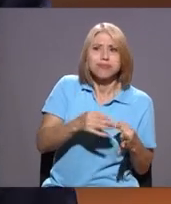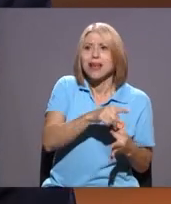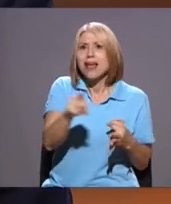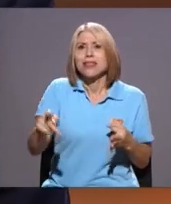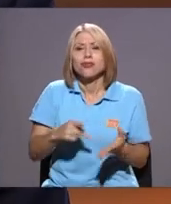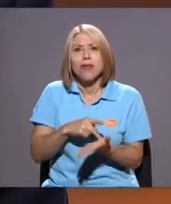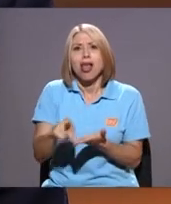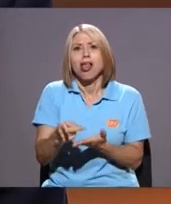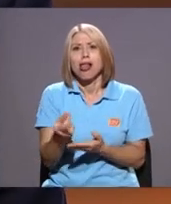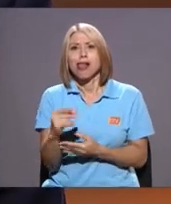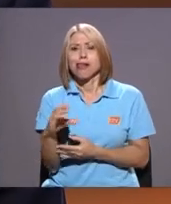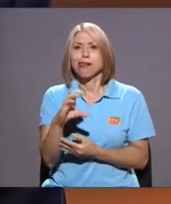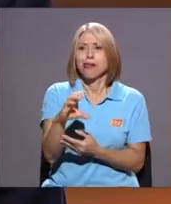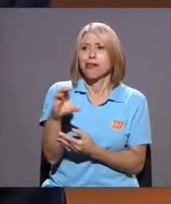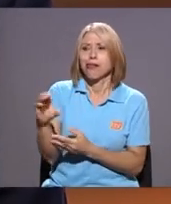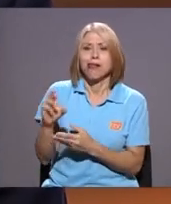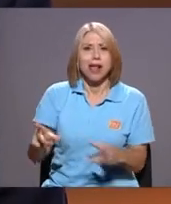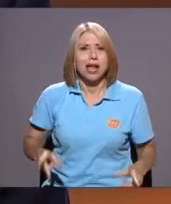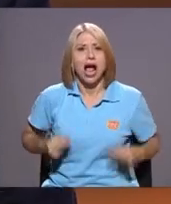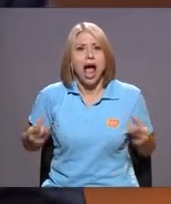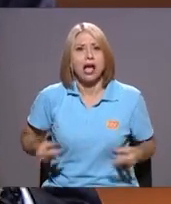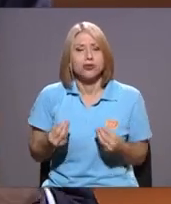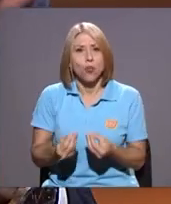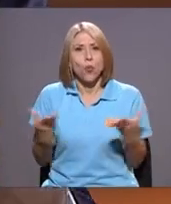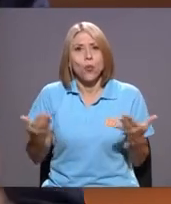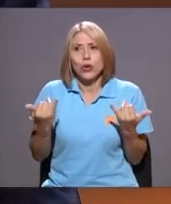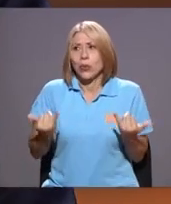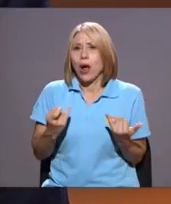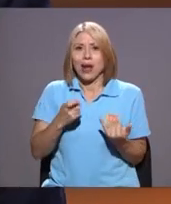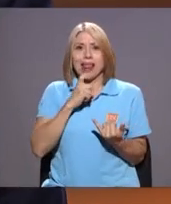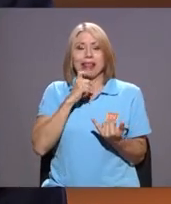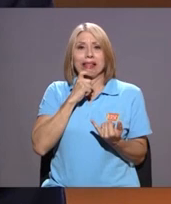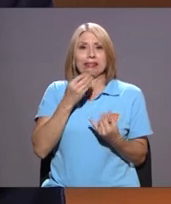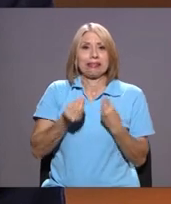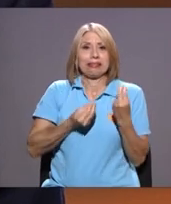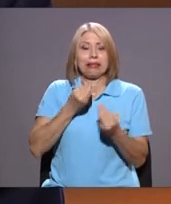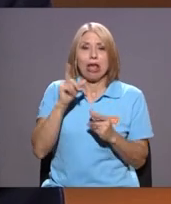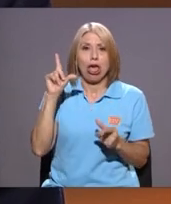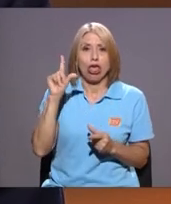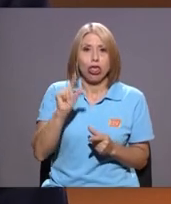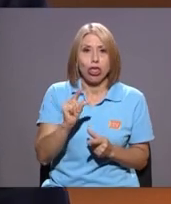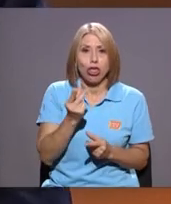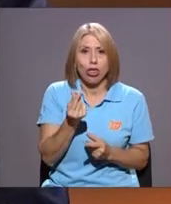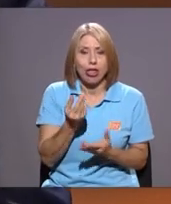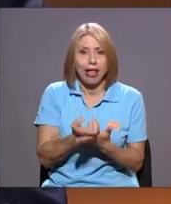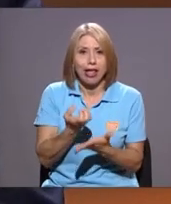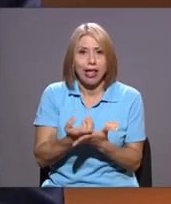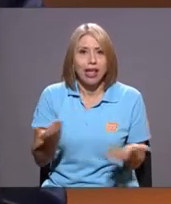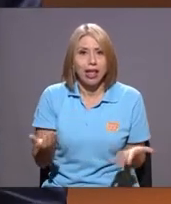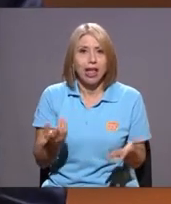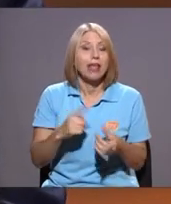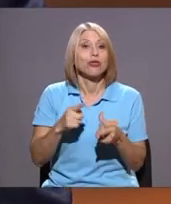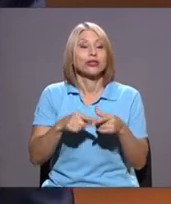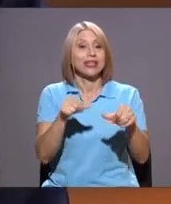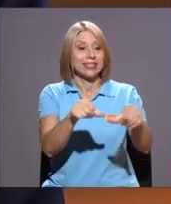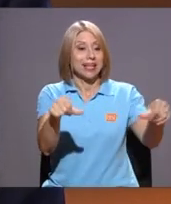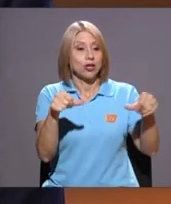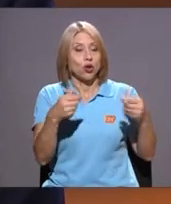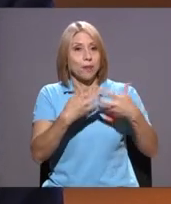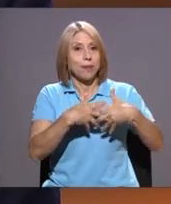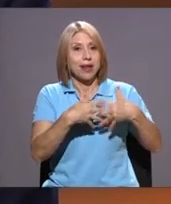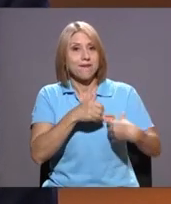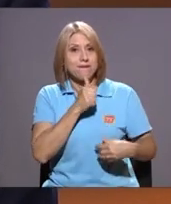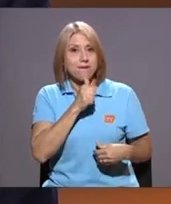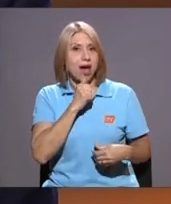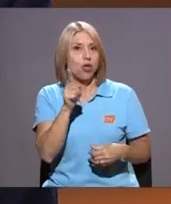nos tiene hoy en las dificultades de las finanzas públicas y que el sector privado no se estimuló y por esa razón estamos viendo